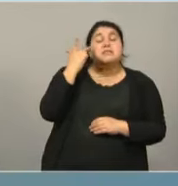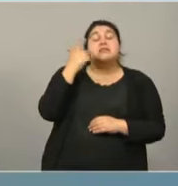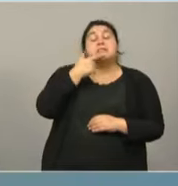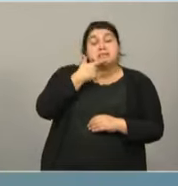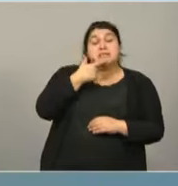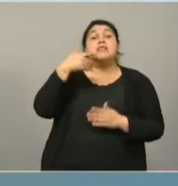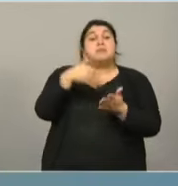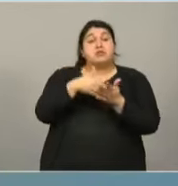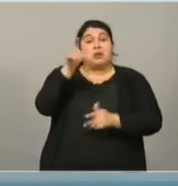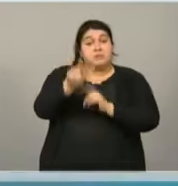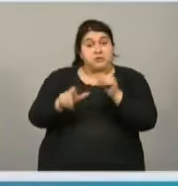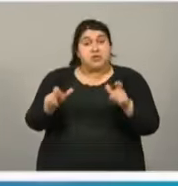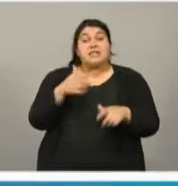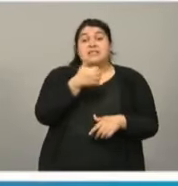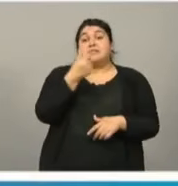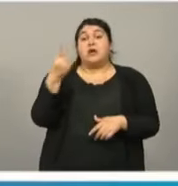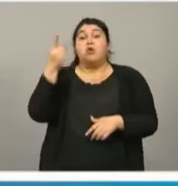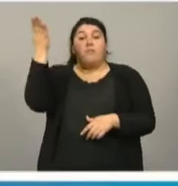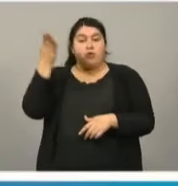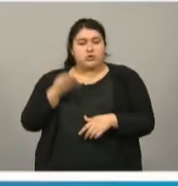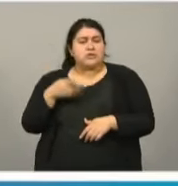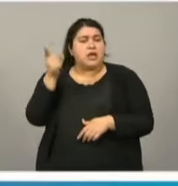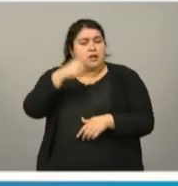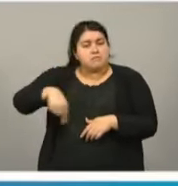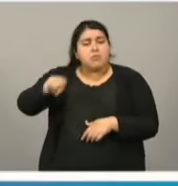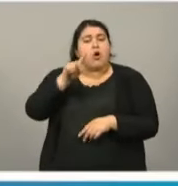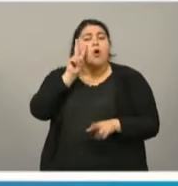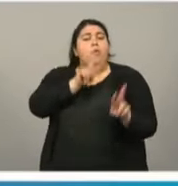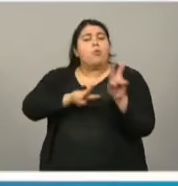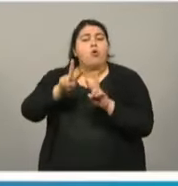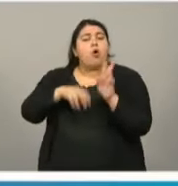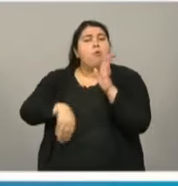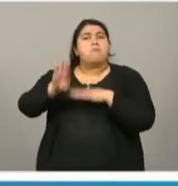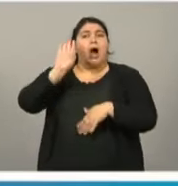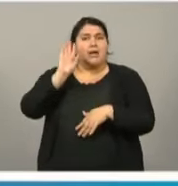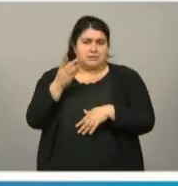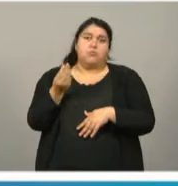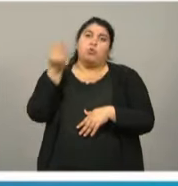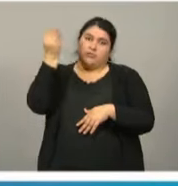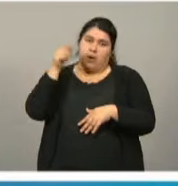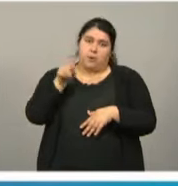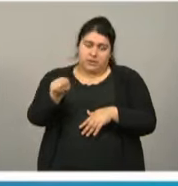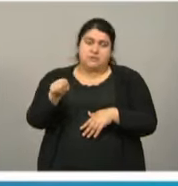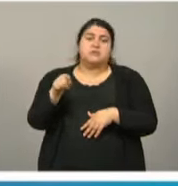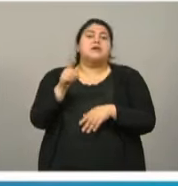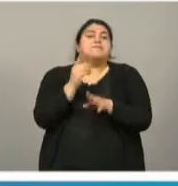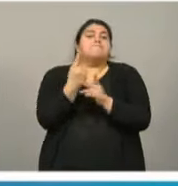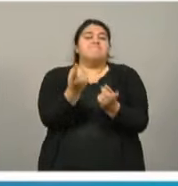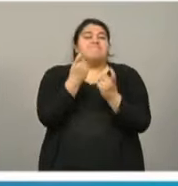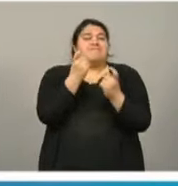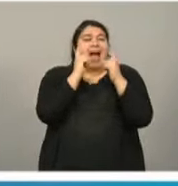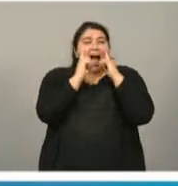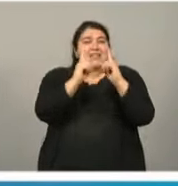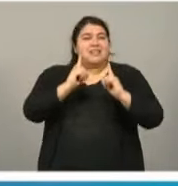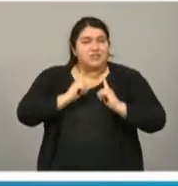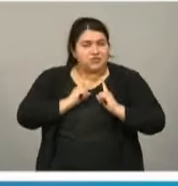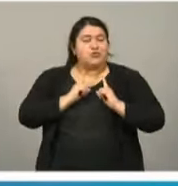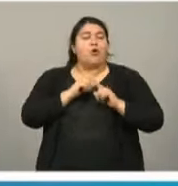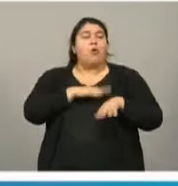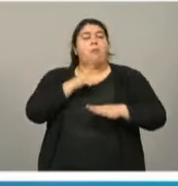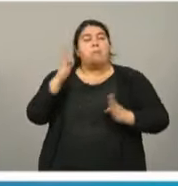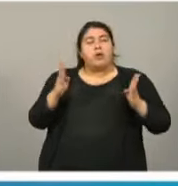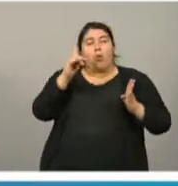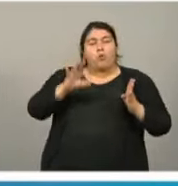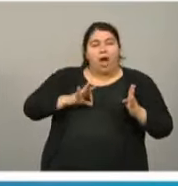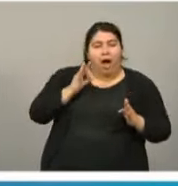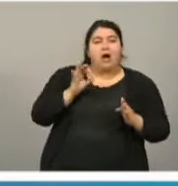habitantes el 61 por de ellos Buscó al menos una vez o varias veces eh ser atendido durante un periodo de un